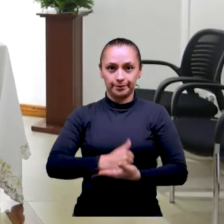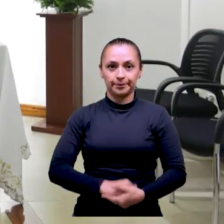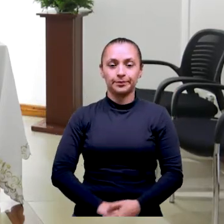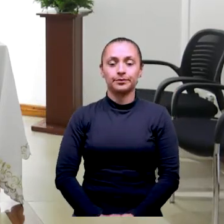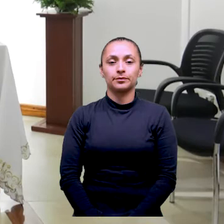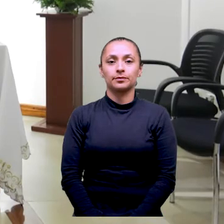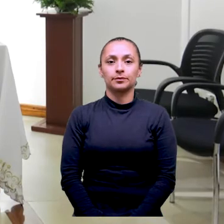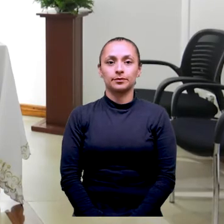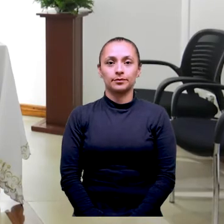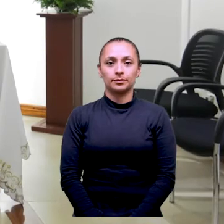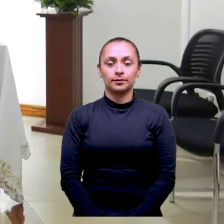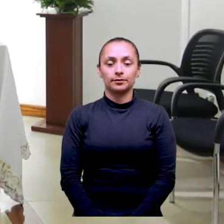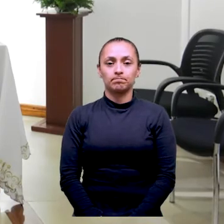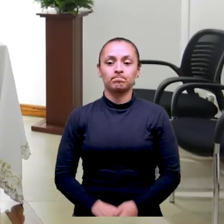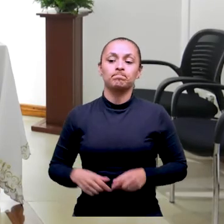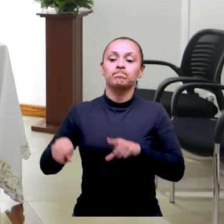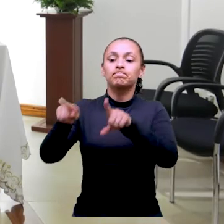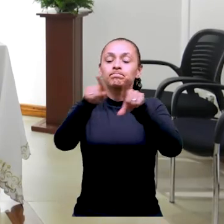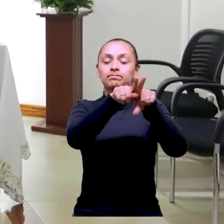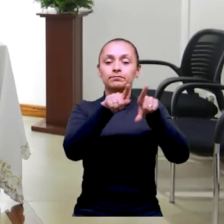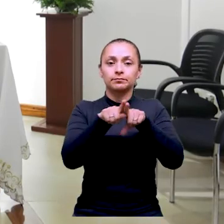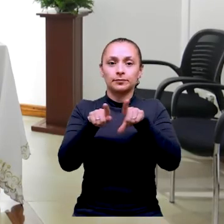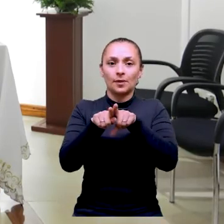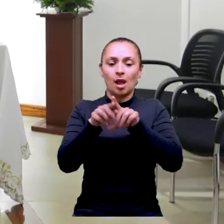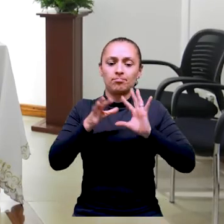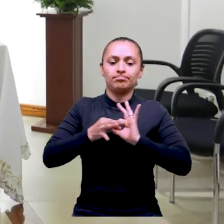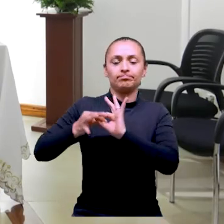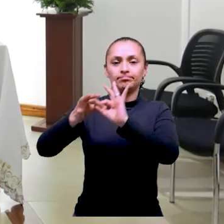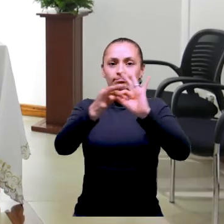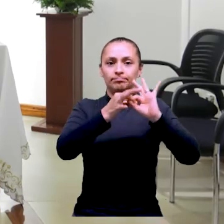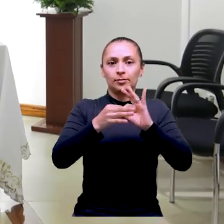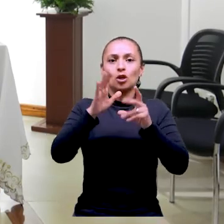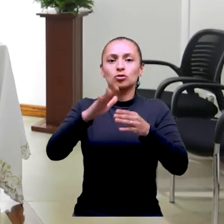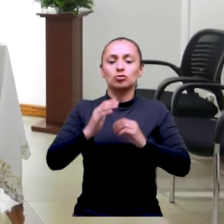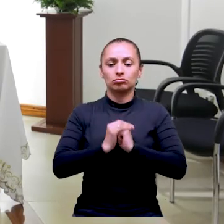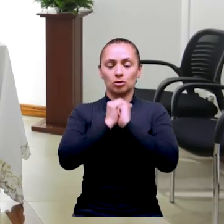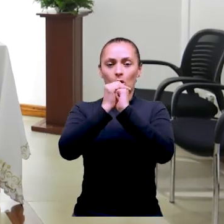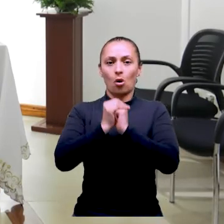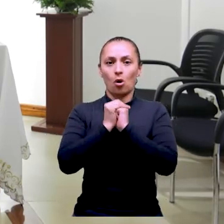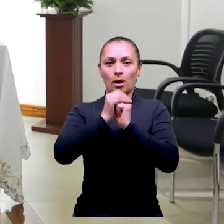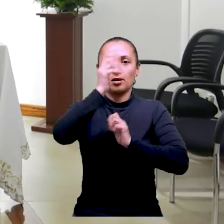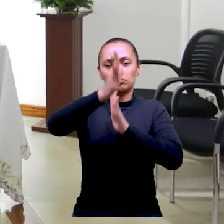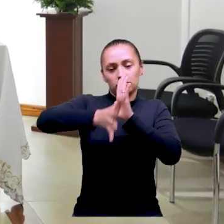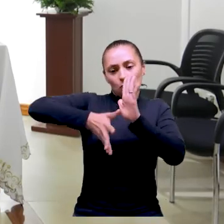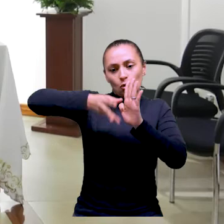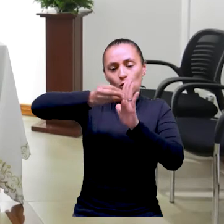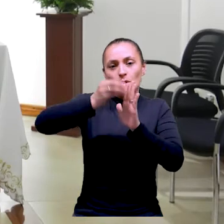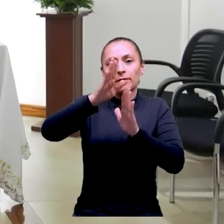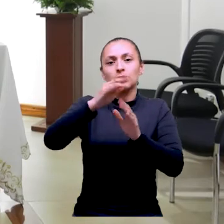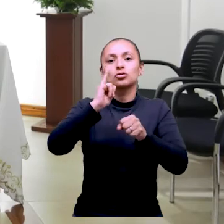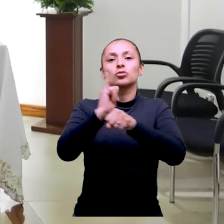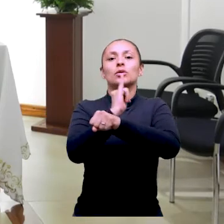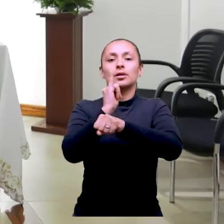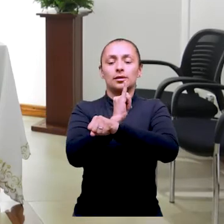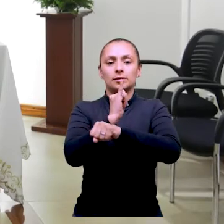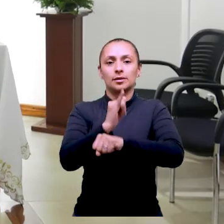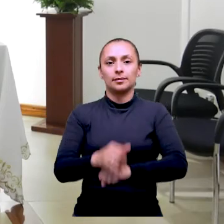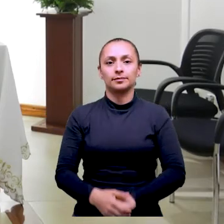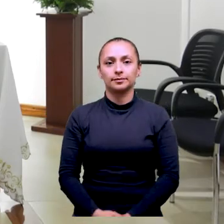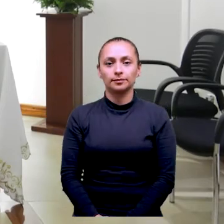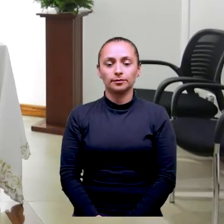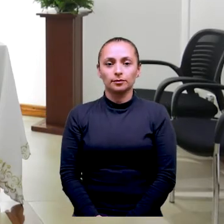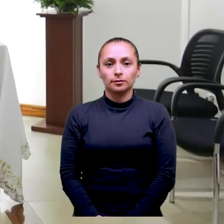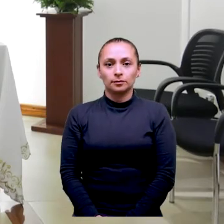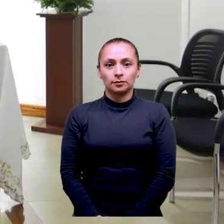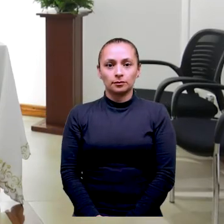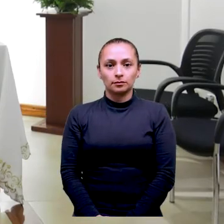la vida eterna amén mis queridos hermanos nos unimos a la oración universal la